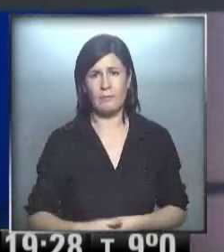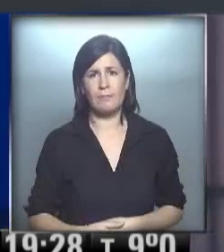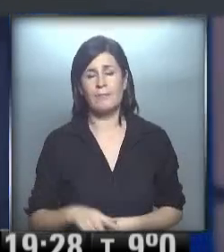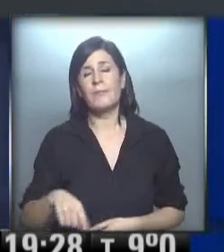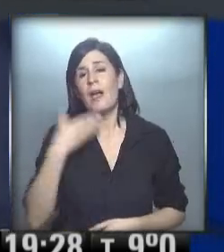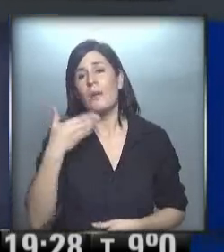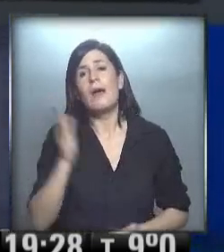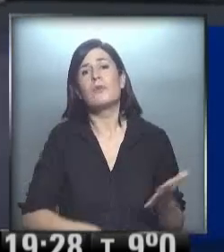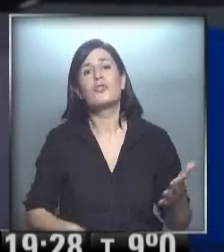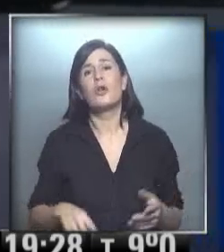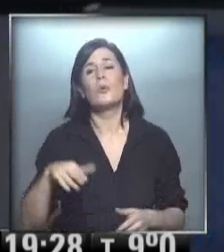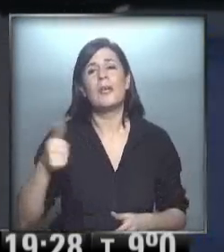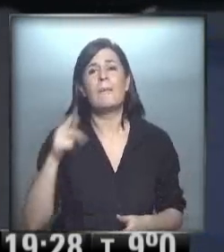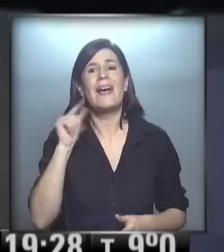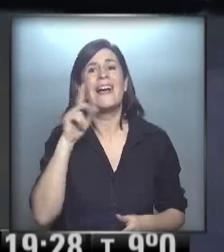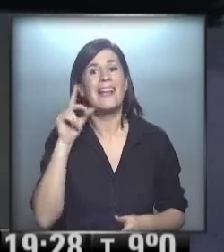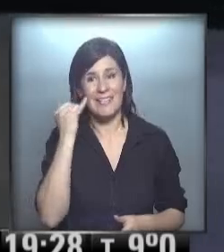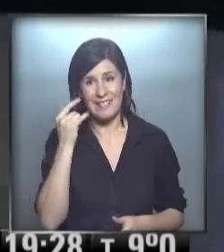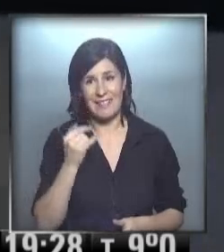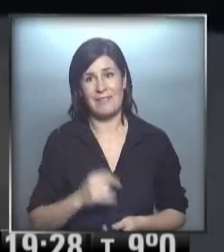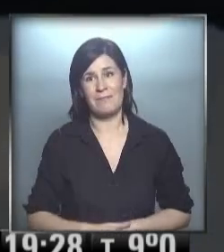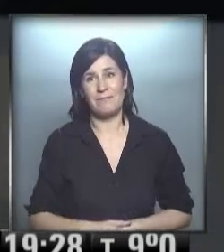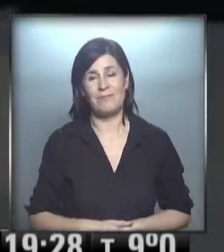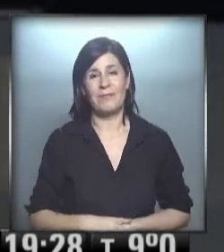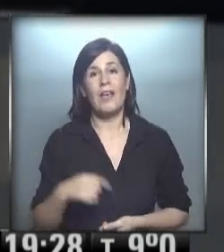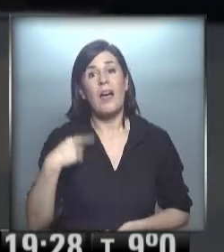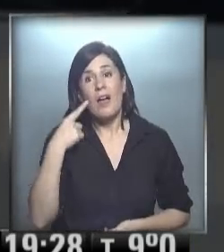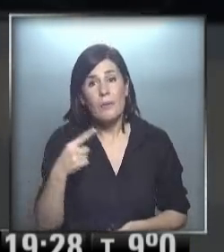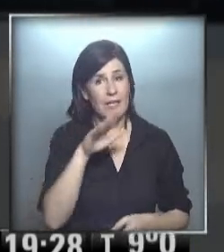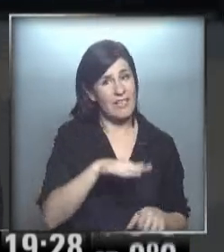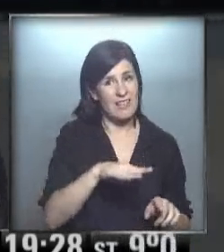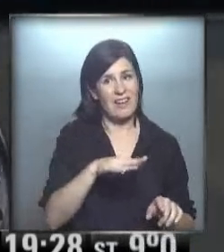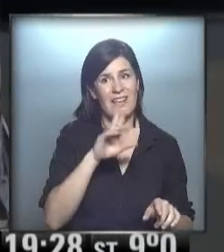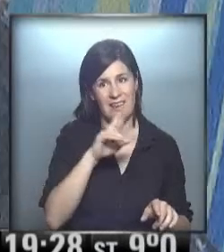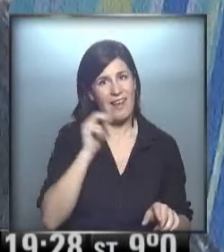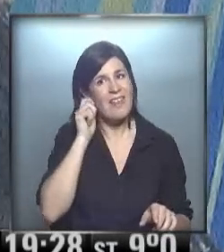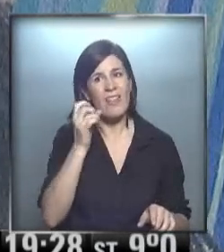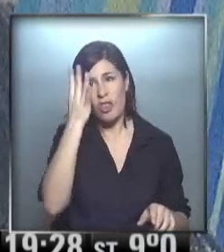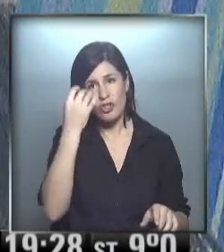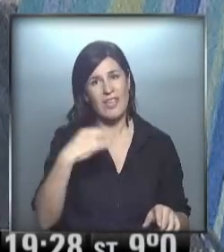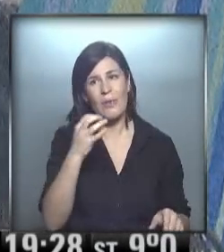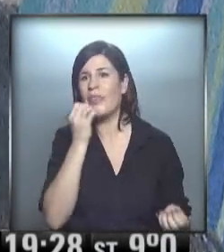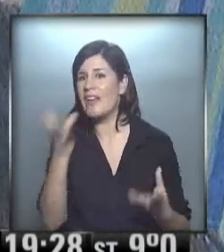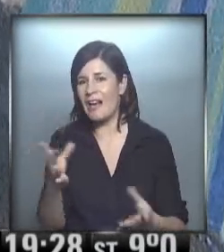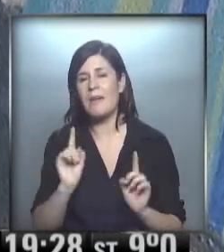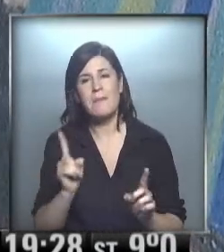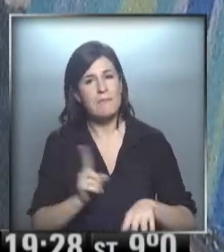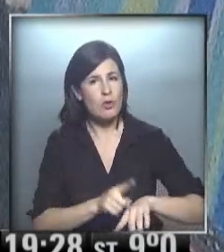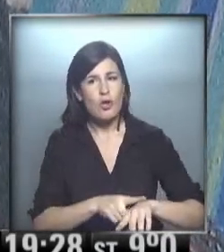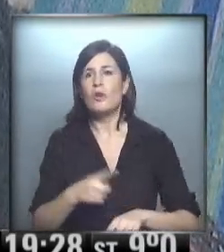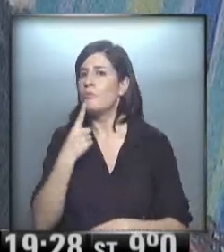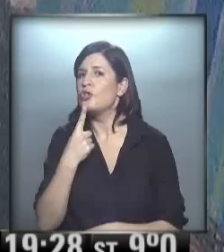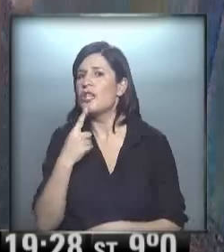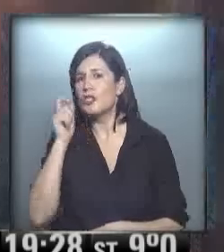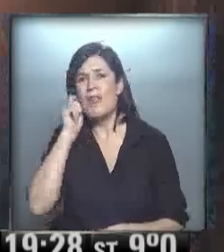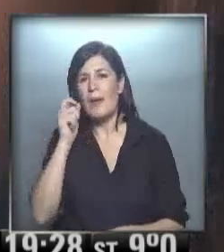Hablamos ahora del caso Magalí porque mientras se aguarda que la nena de 12 años declare en la Cámara Gesell, sigue detenido el hombre de 24